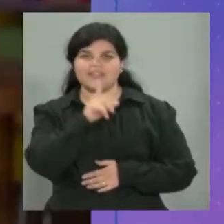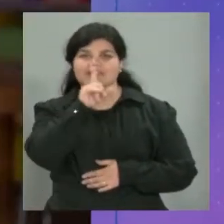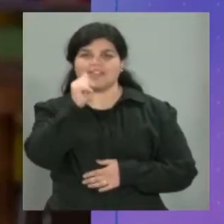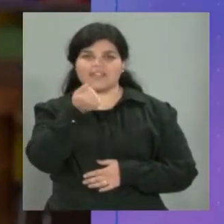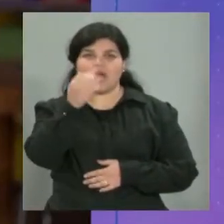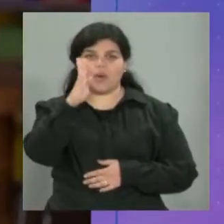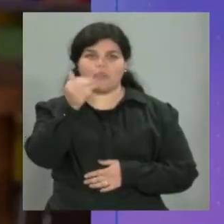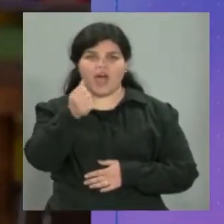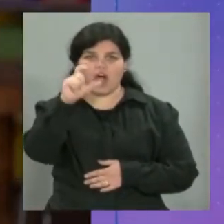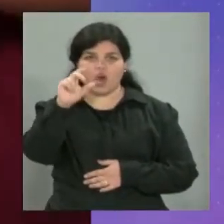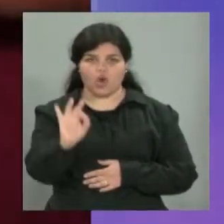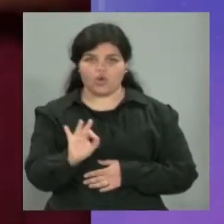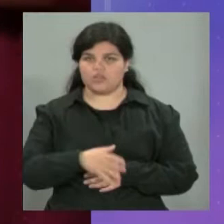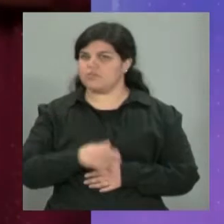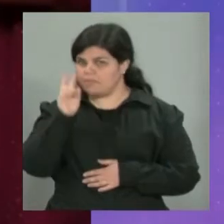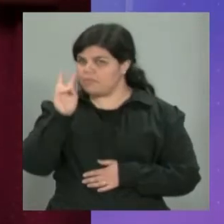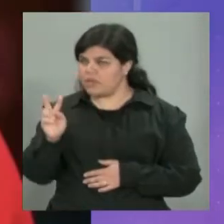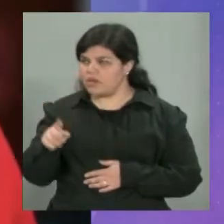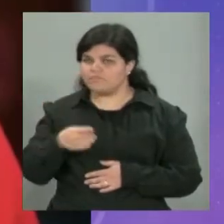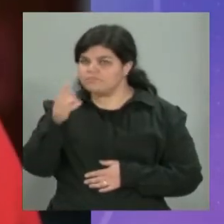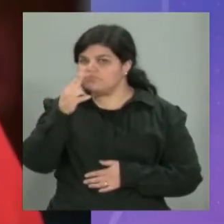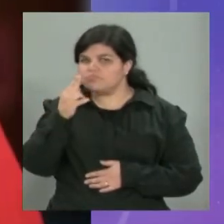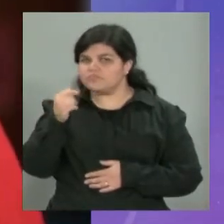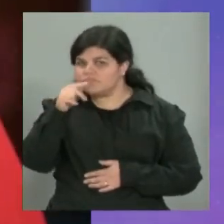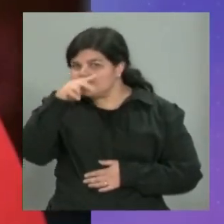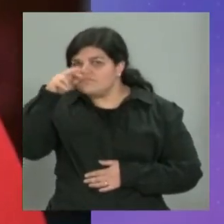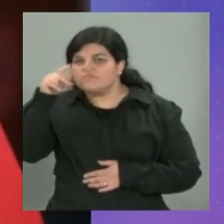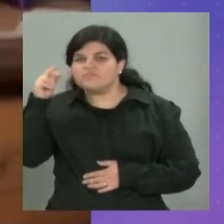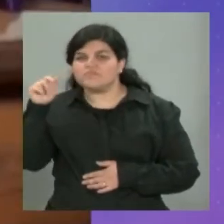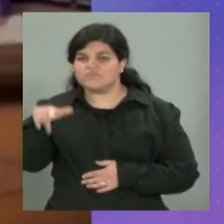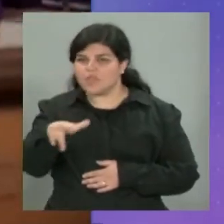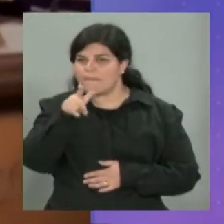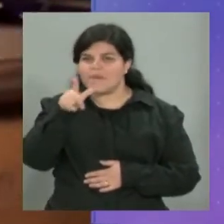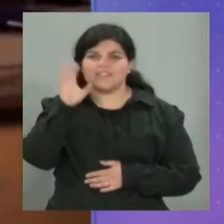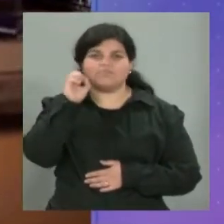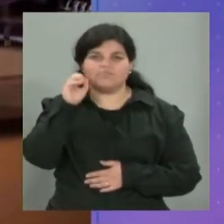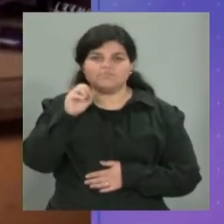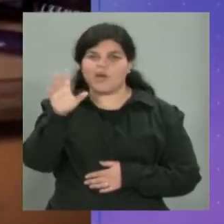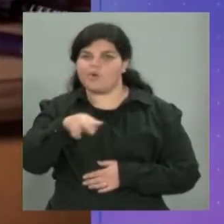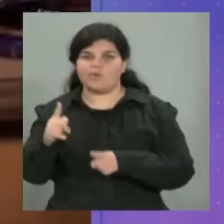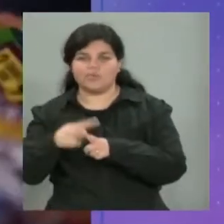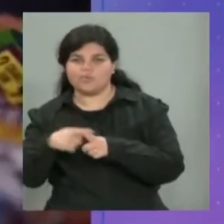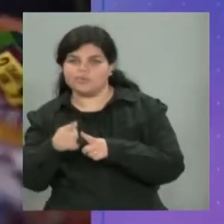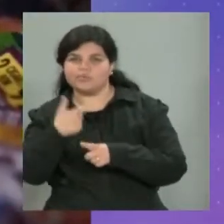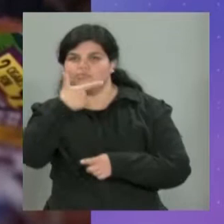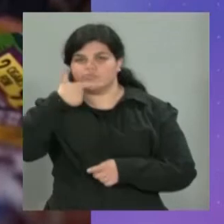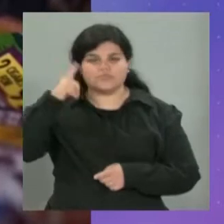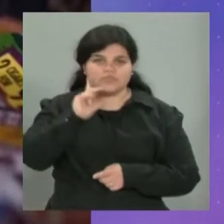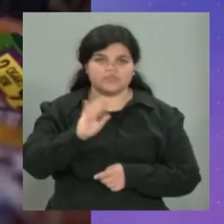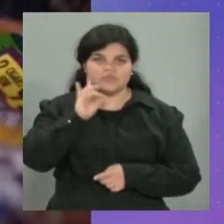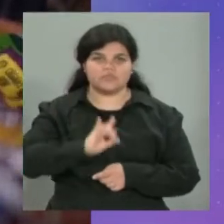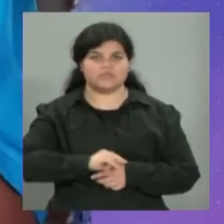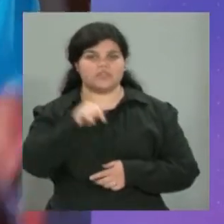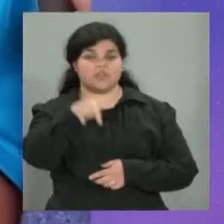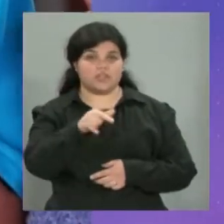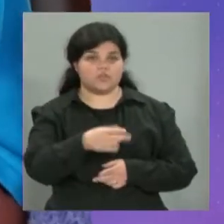huele como dulce de leche, mira, huélelo. Parece como si son chicles. El 80% de los niños que han probado el tabaco empezaron